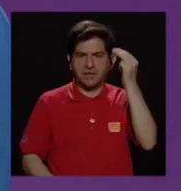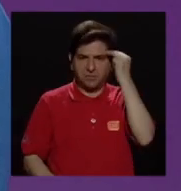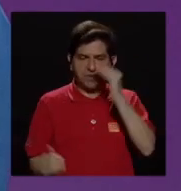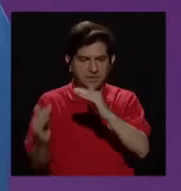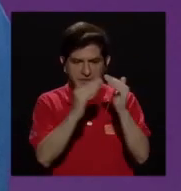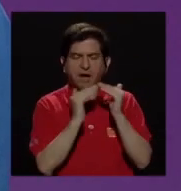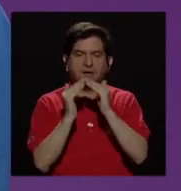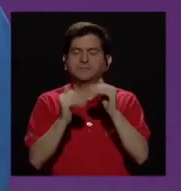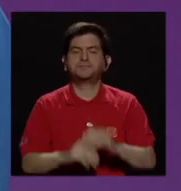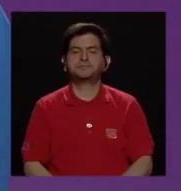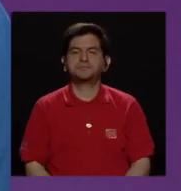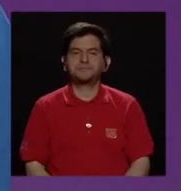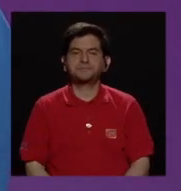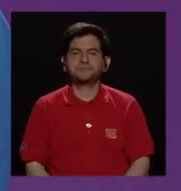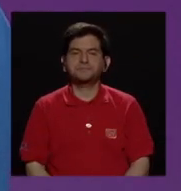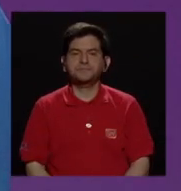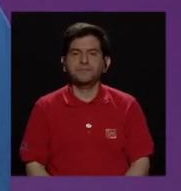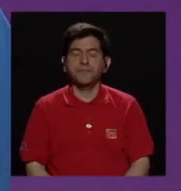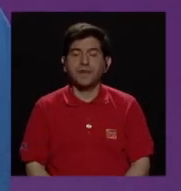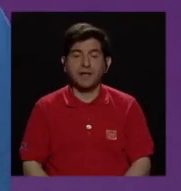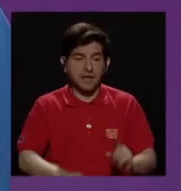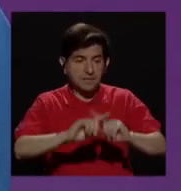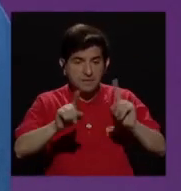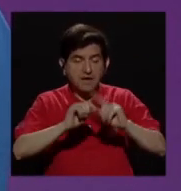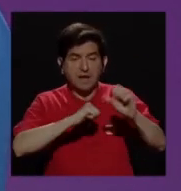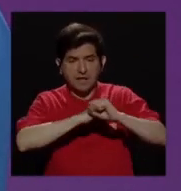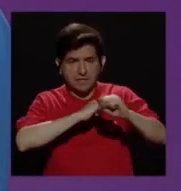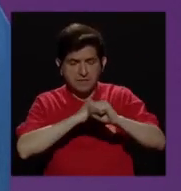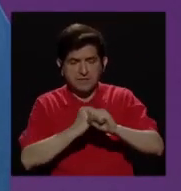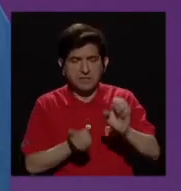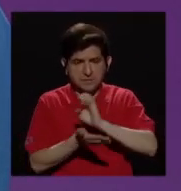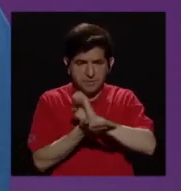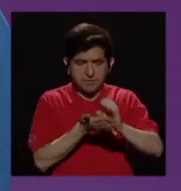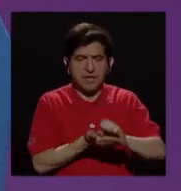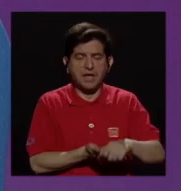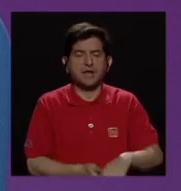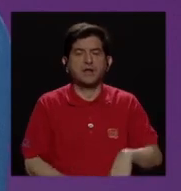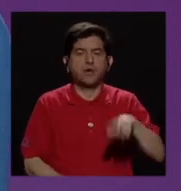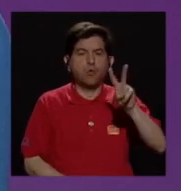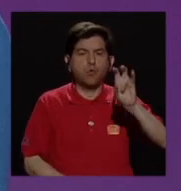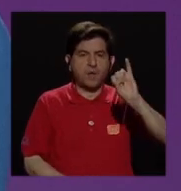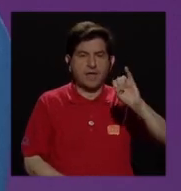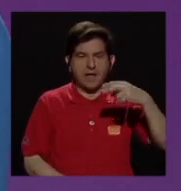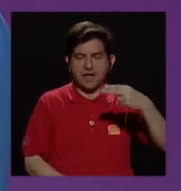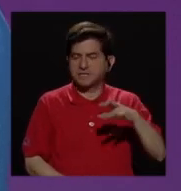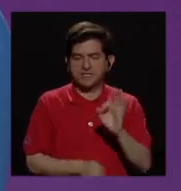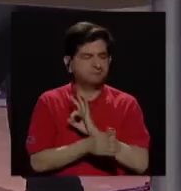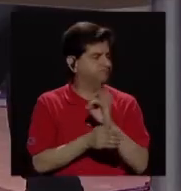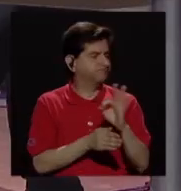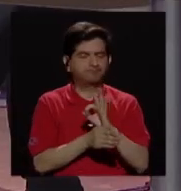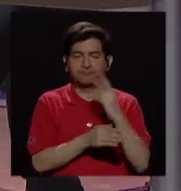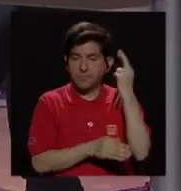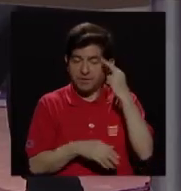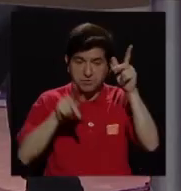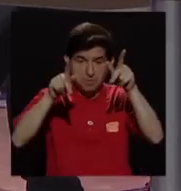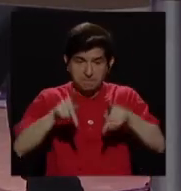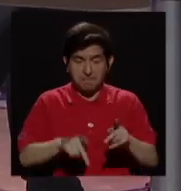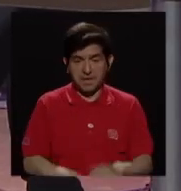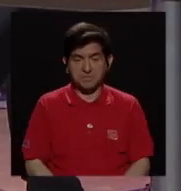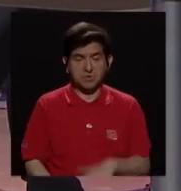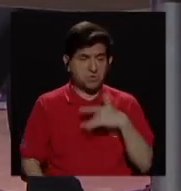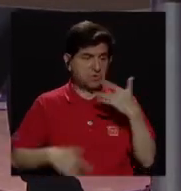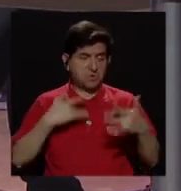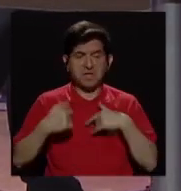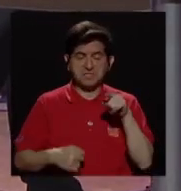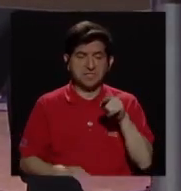poblaciones. Por eso es que muchas, incluso campañas de prevención del VIH no han funcionado, porque muchas personas incluso sienten